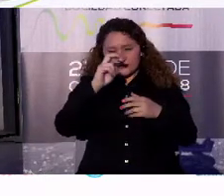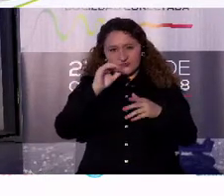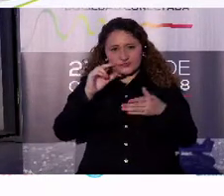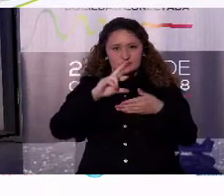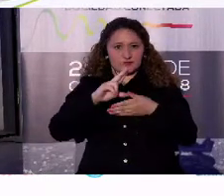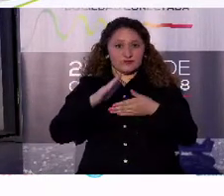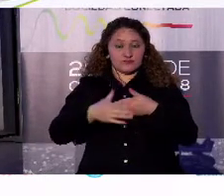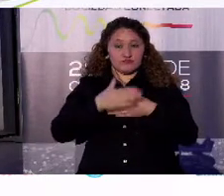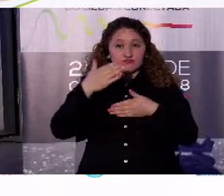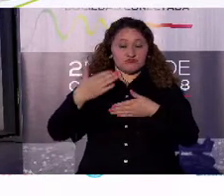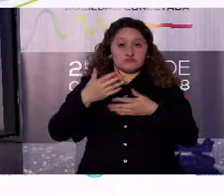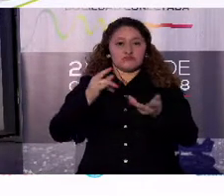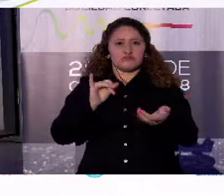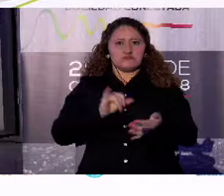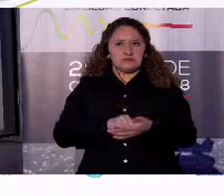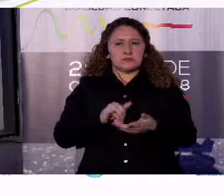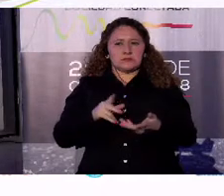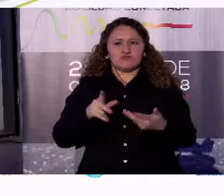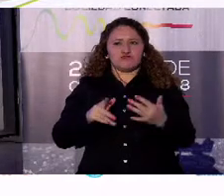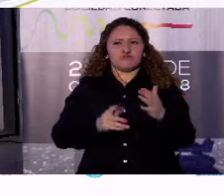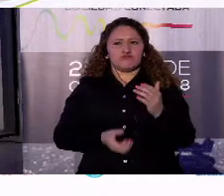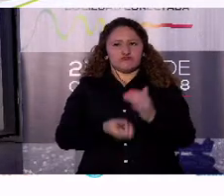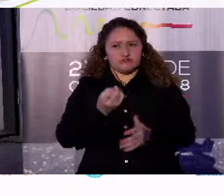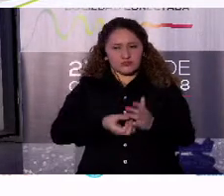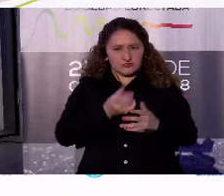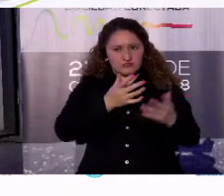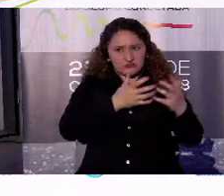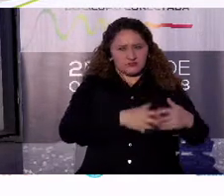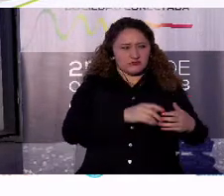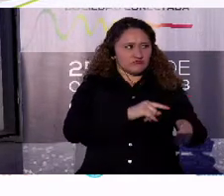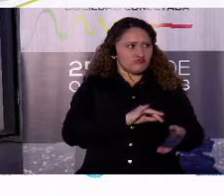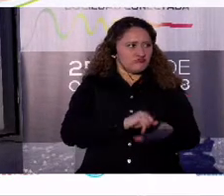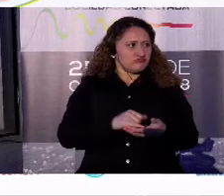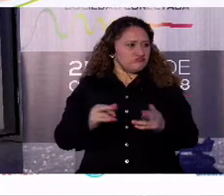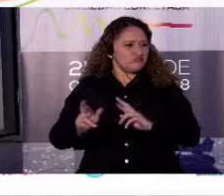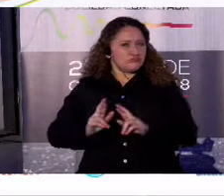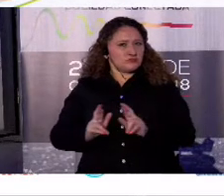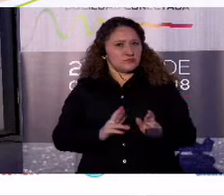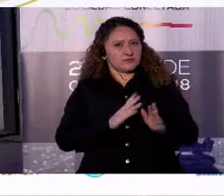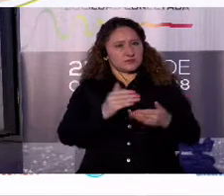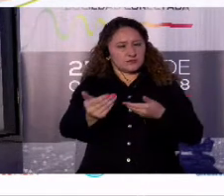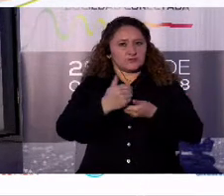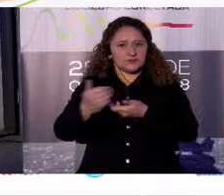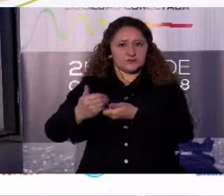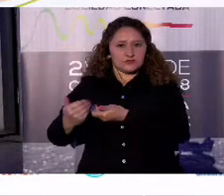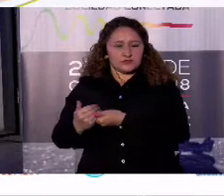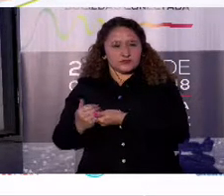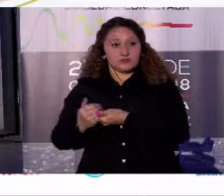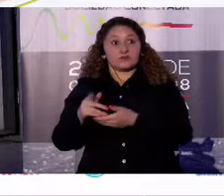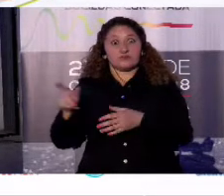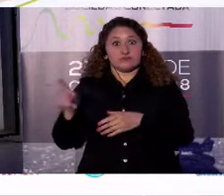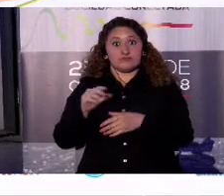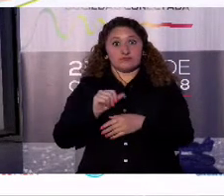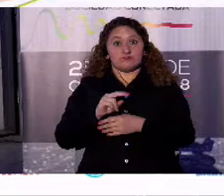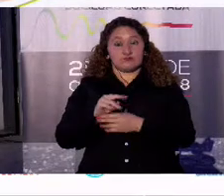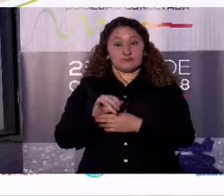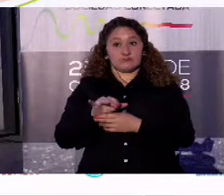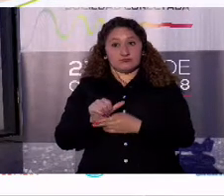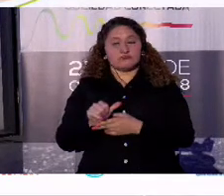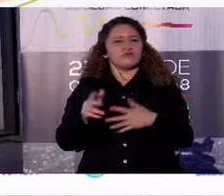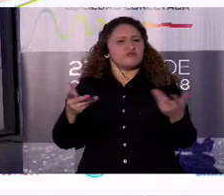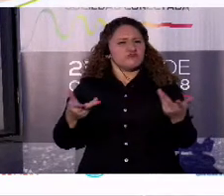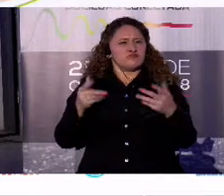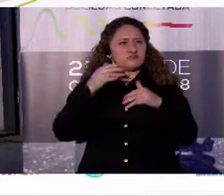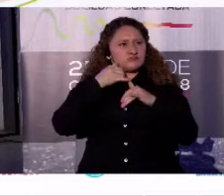operadores y fabricantes de equipos originales y para las relaciones con los clientes. El señor Anaya es ingeniero en electrónica